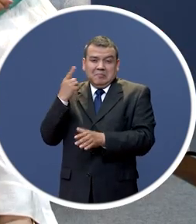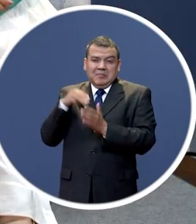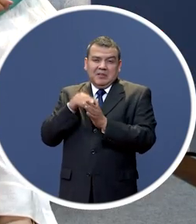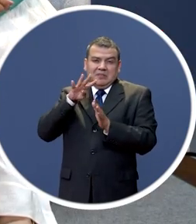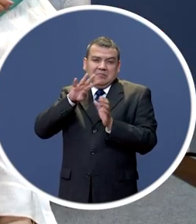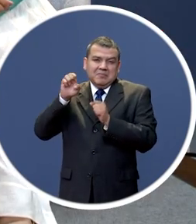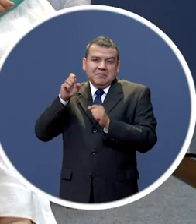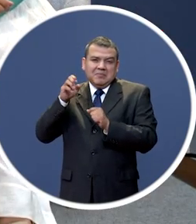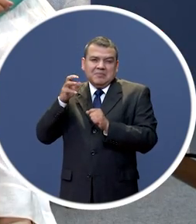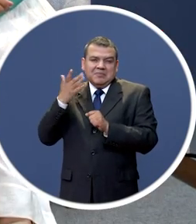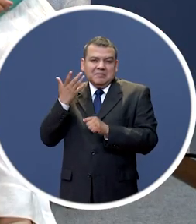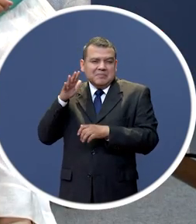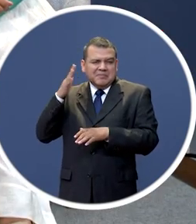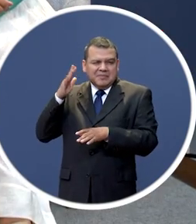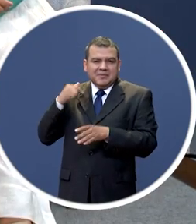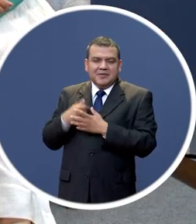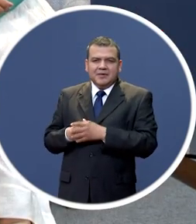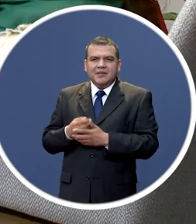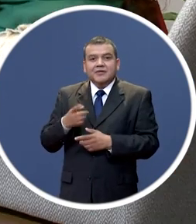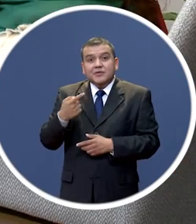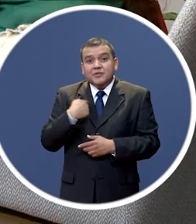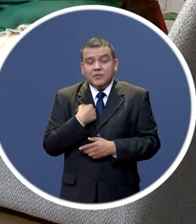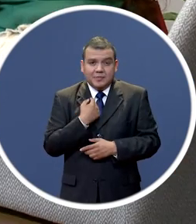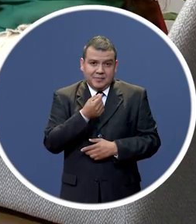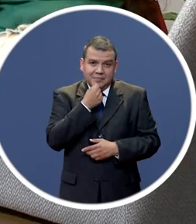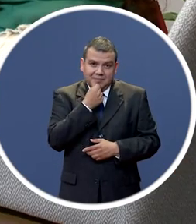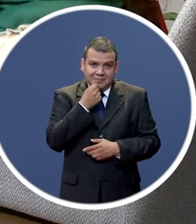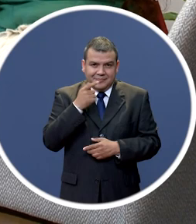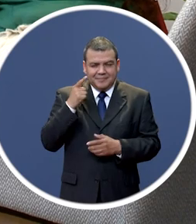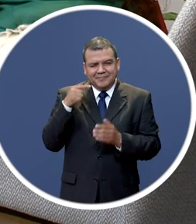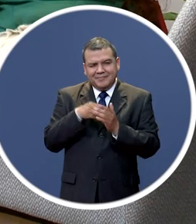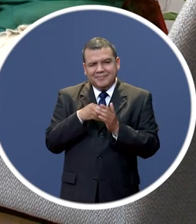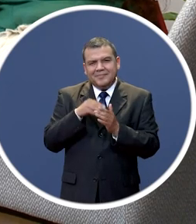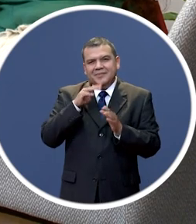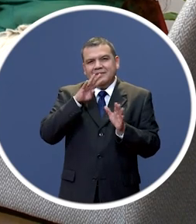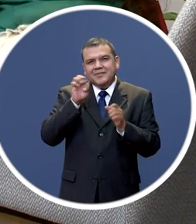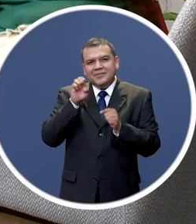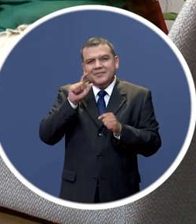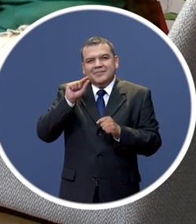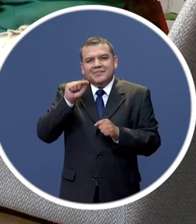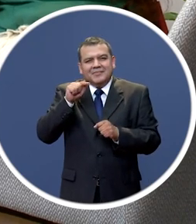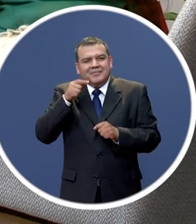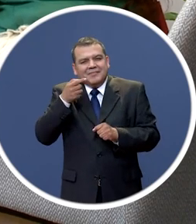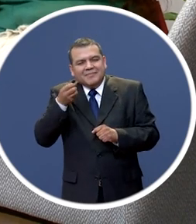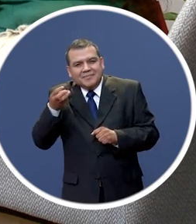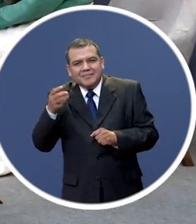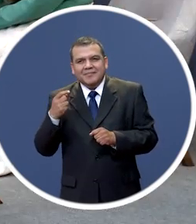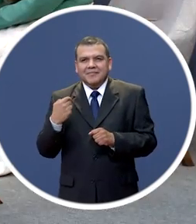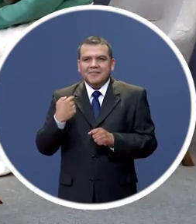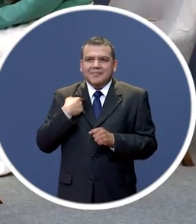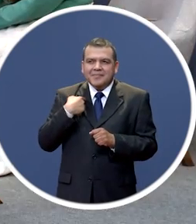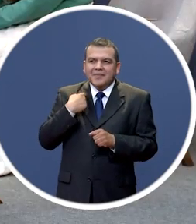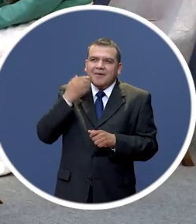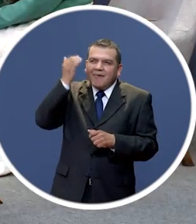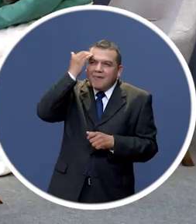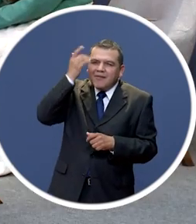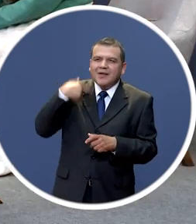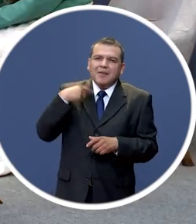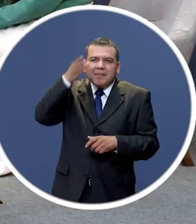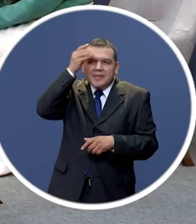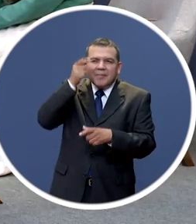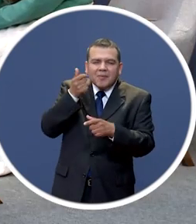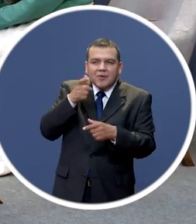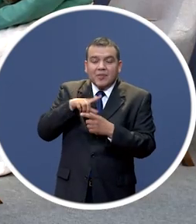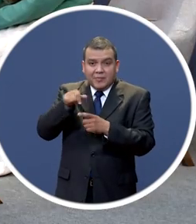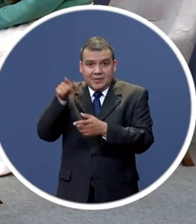arrastrar ese grupo. Por ahí, siendo niño en los 70, me tocó verlos, como me encargo con ellos, poquito conocer. Luego el grupo se